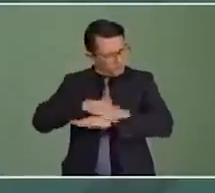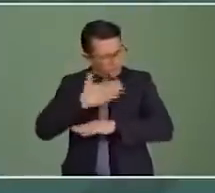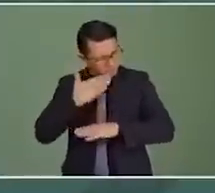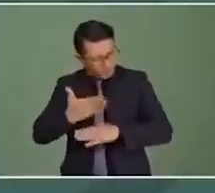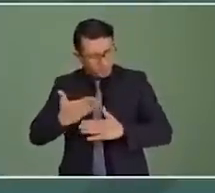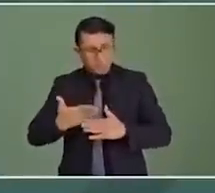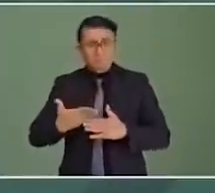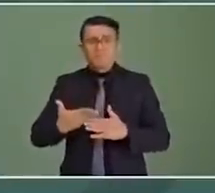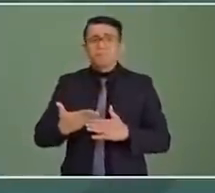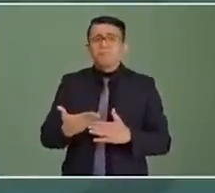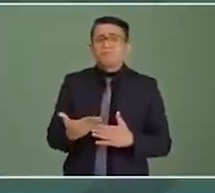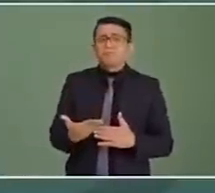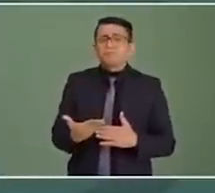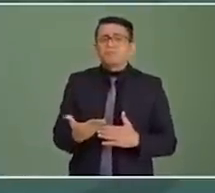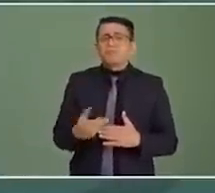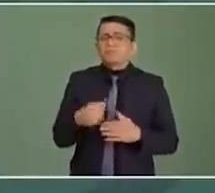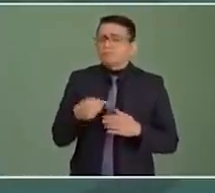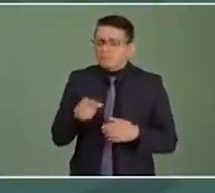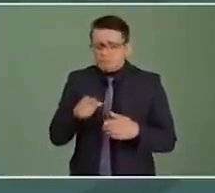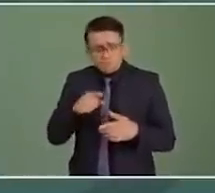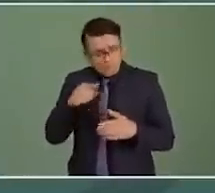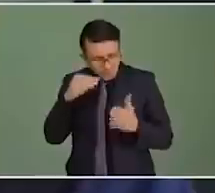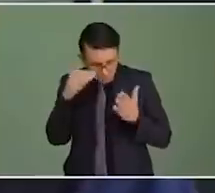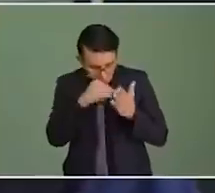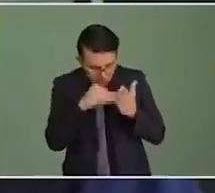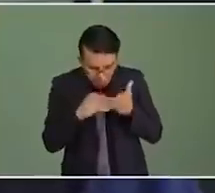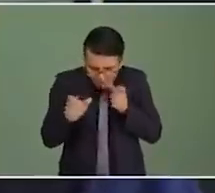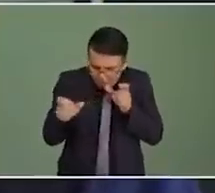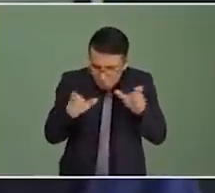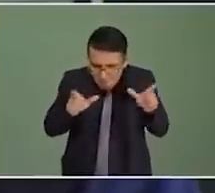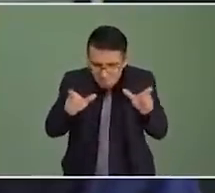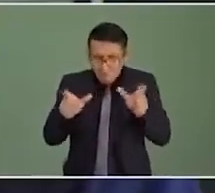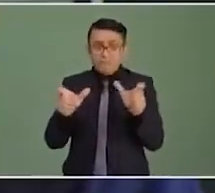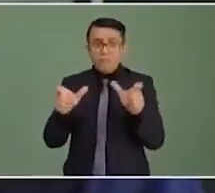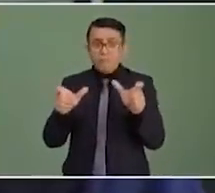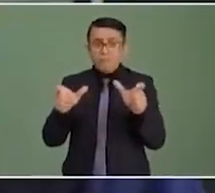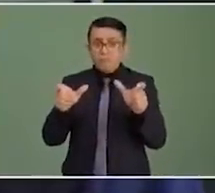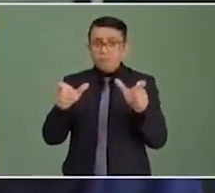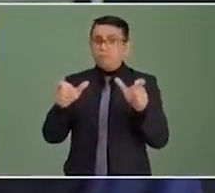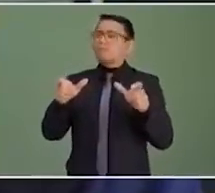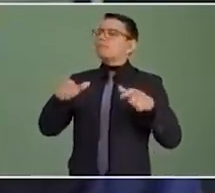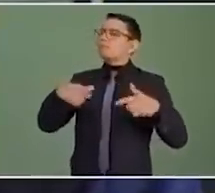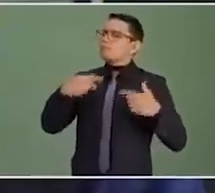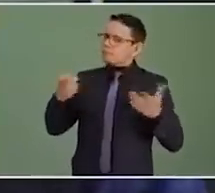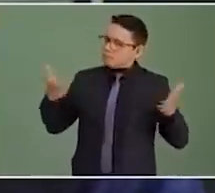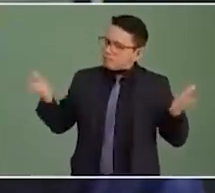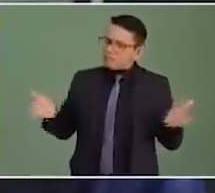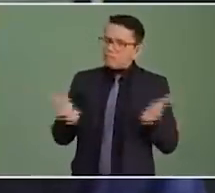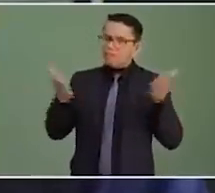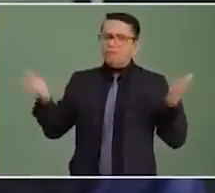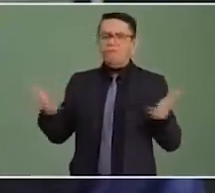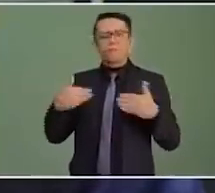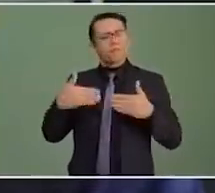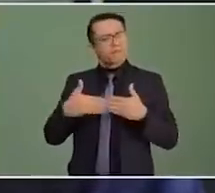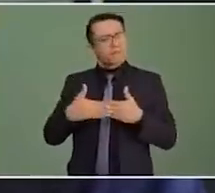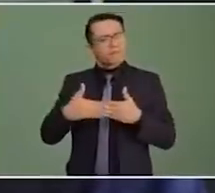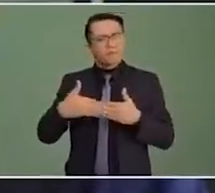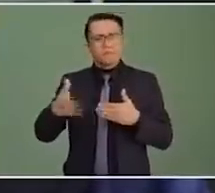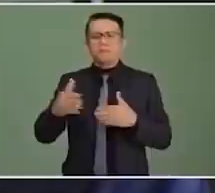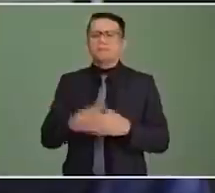con estas estrategias vamos a darle tranquilidad vamos darle pasa a la